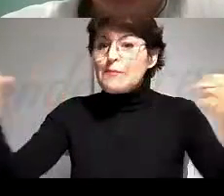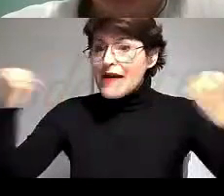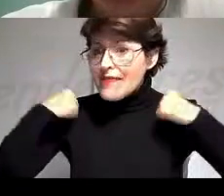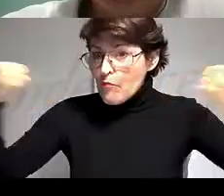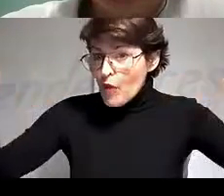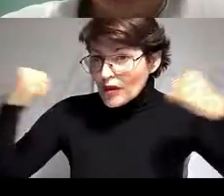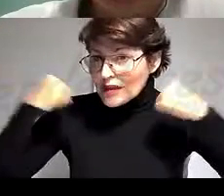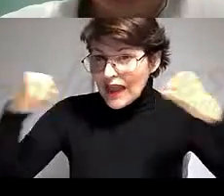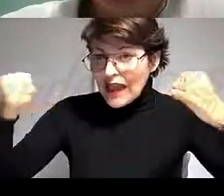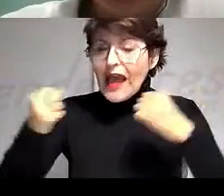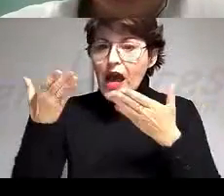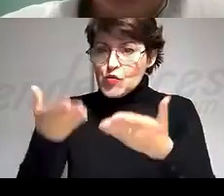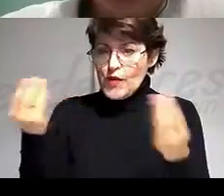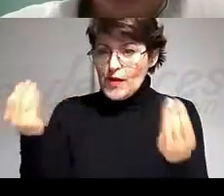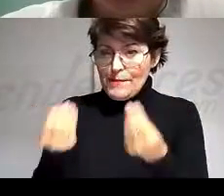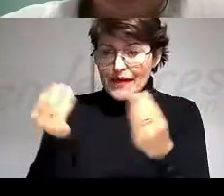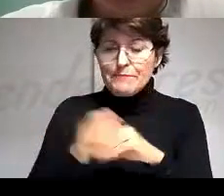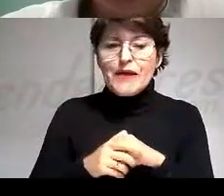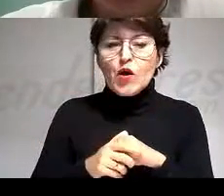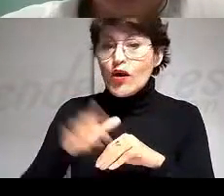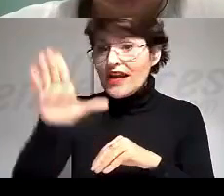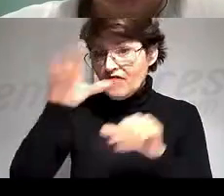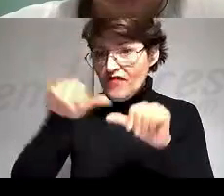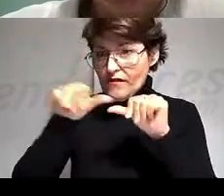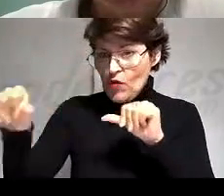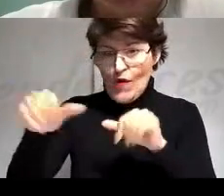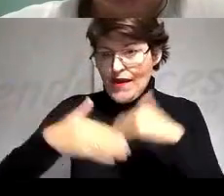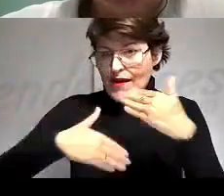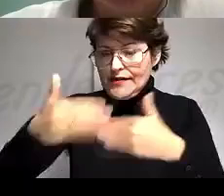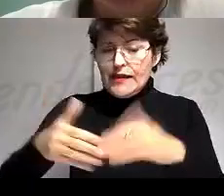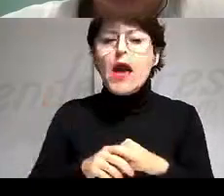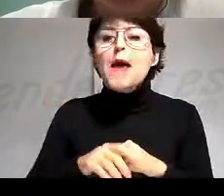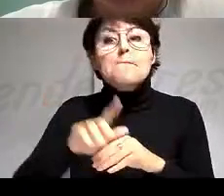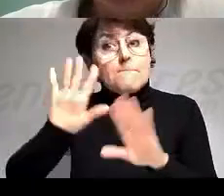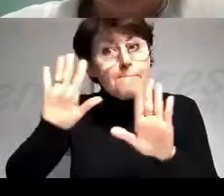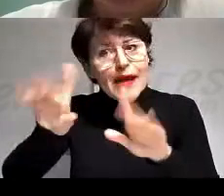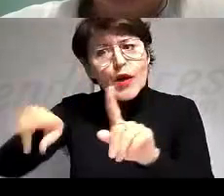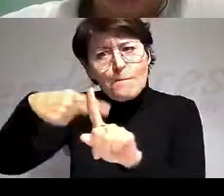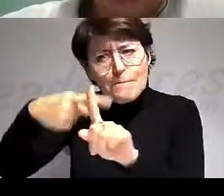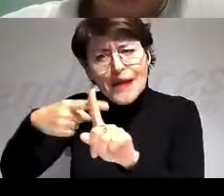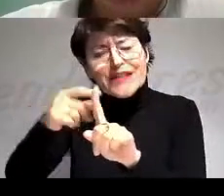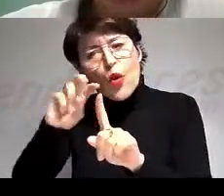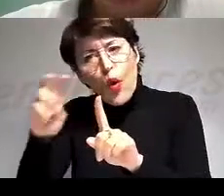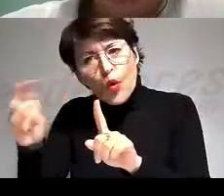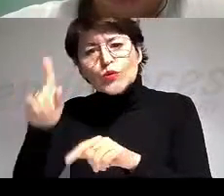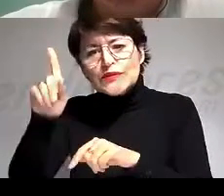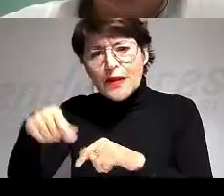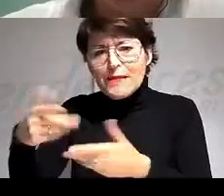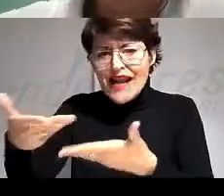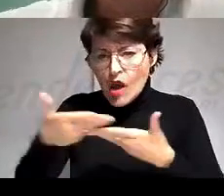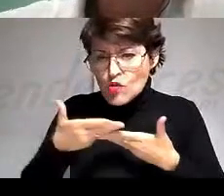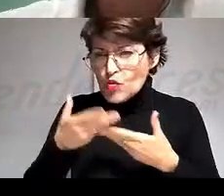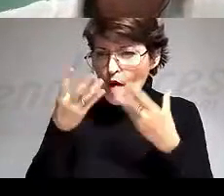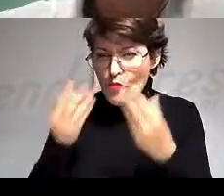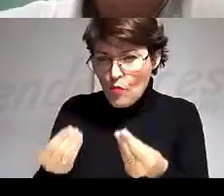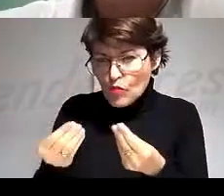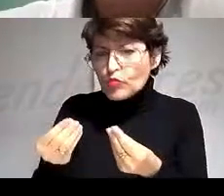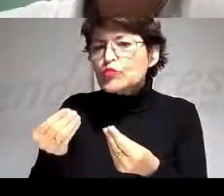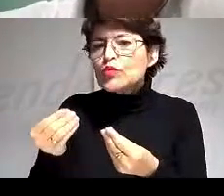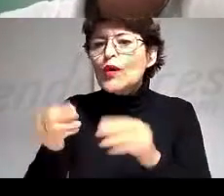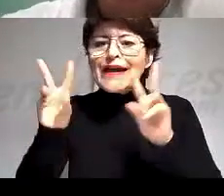resultados. Pero es que además el R tiene otros productos que también pueden ayudarte 360 grados con